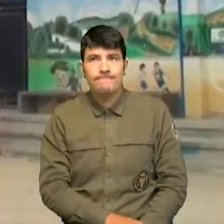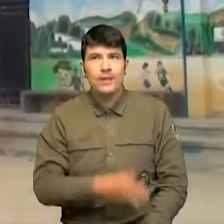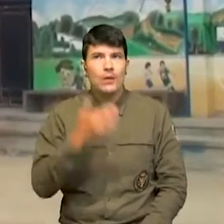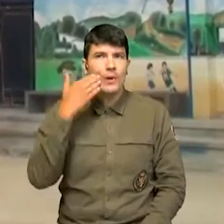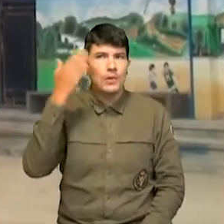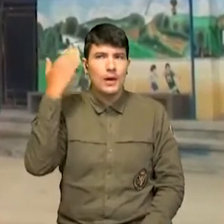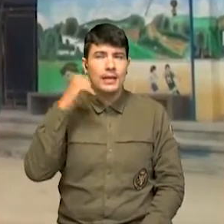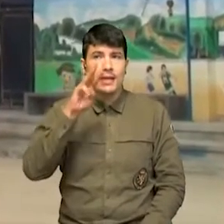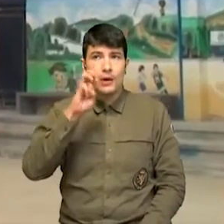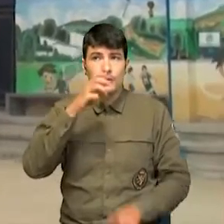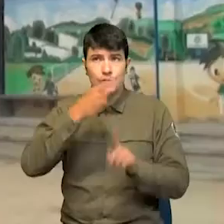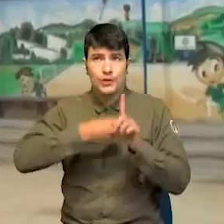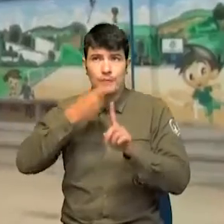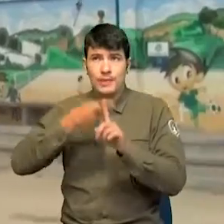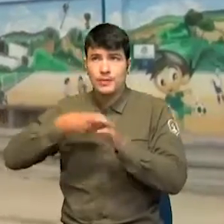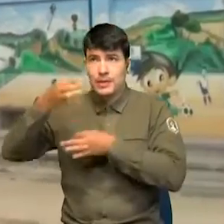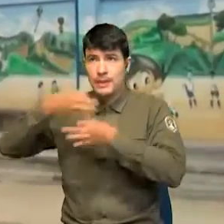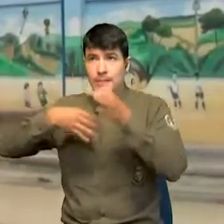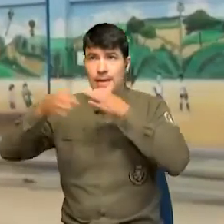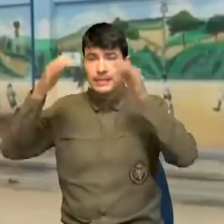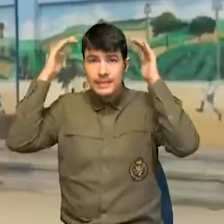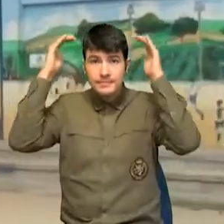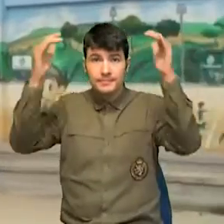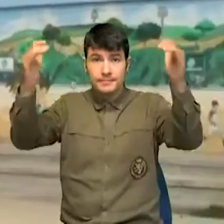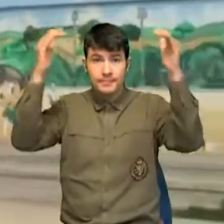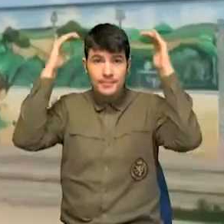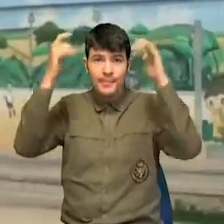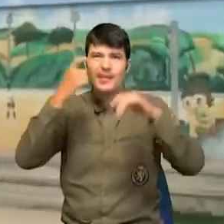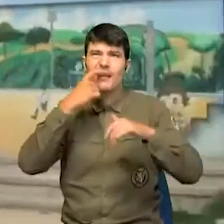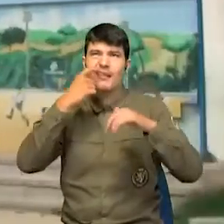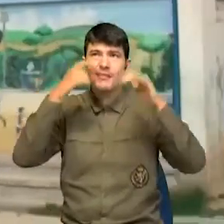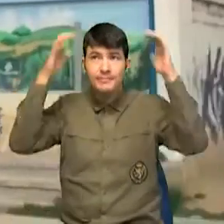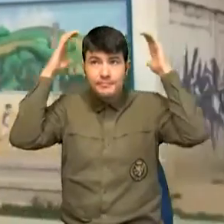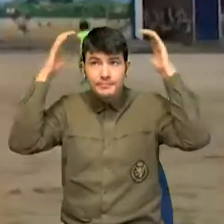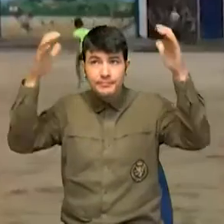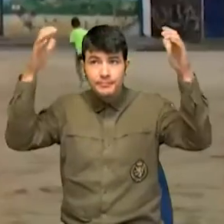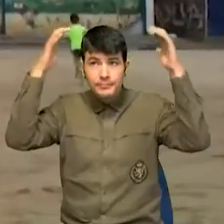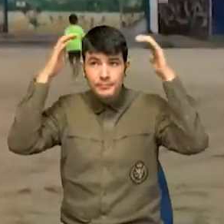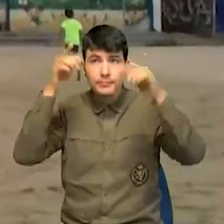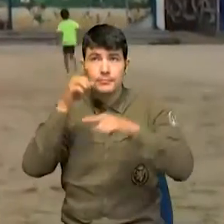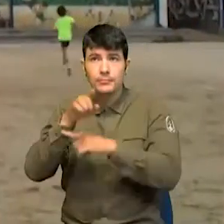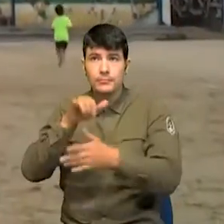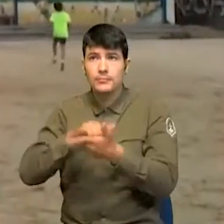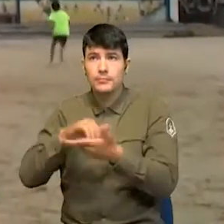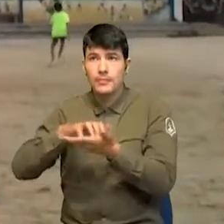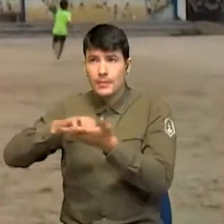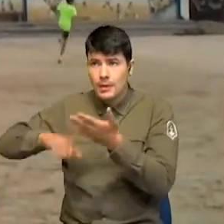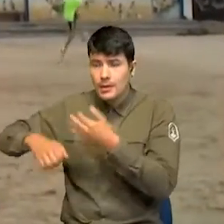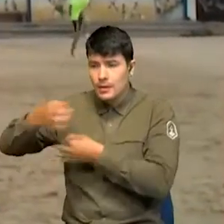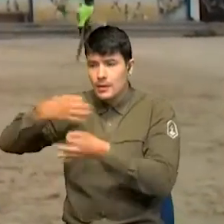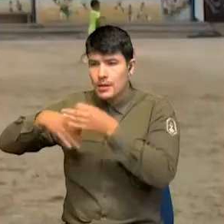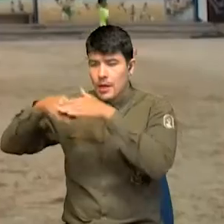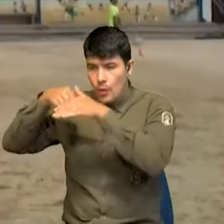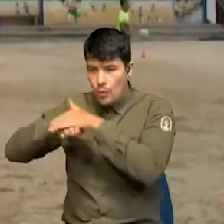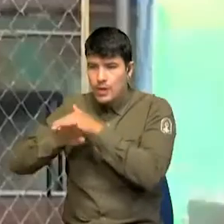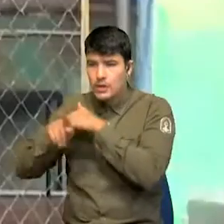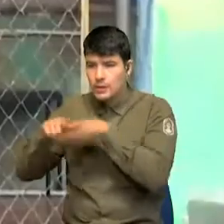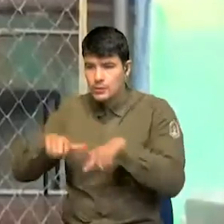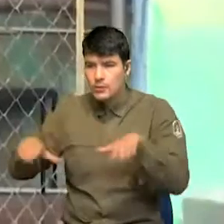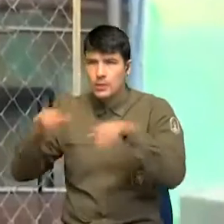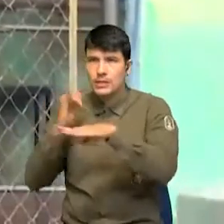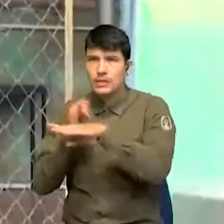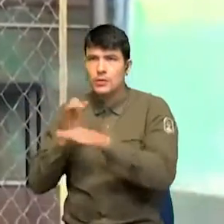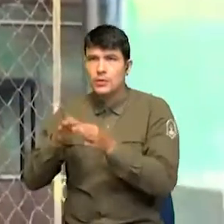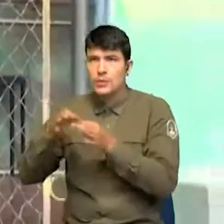Hace 8 meses fue reemplazada toda la cubierta del coliseo más importante de la ciudad. Las láminas aceradas que fueron retiradas fueron almacenadas en el Instituto Municipal